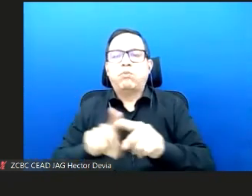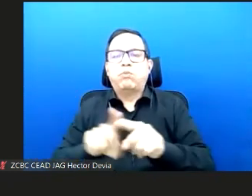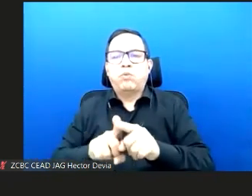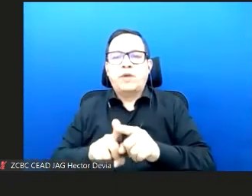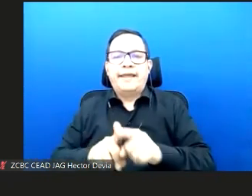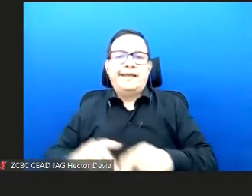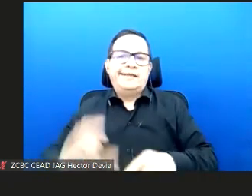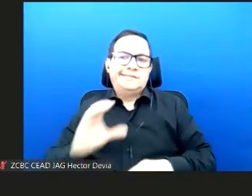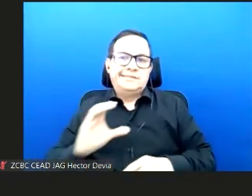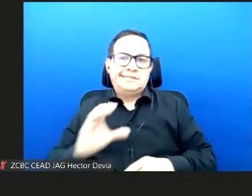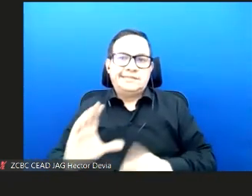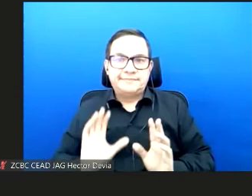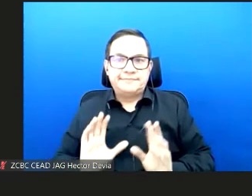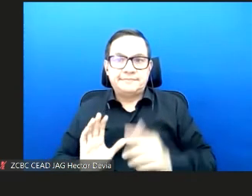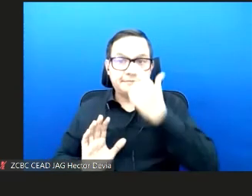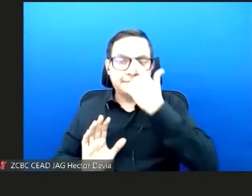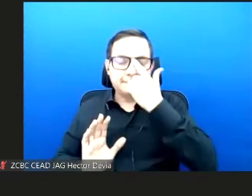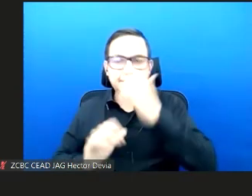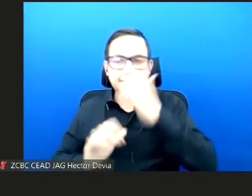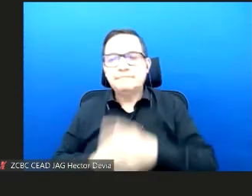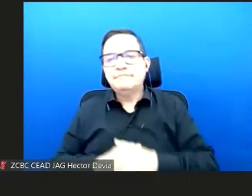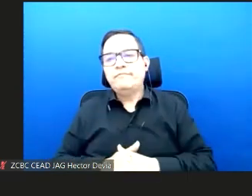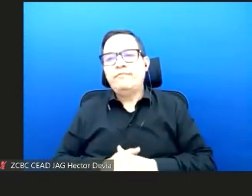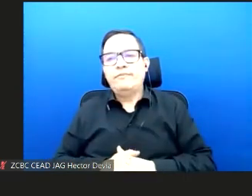C. ¿Listo?